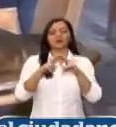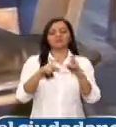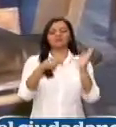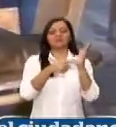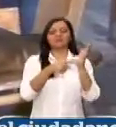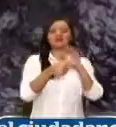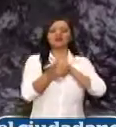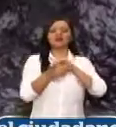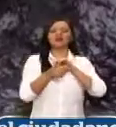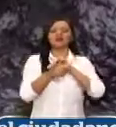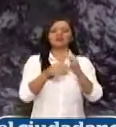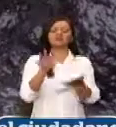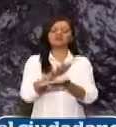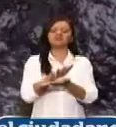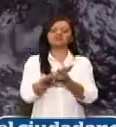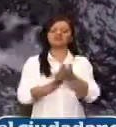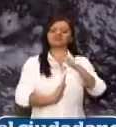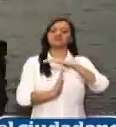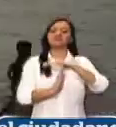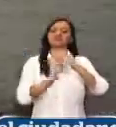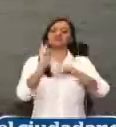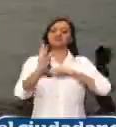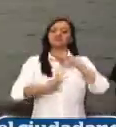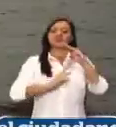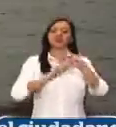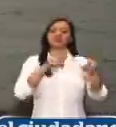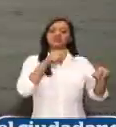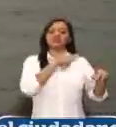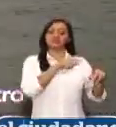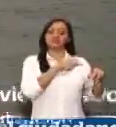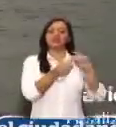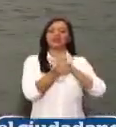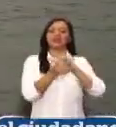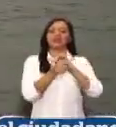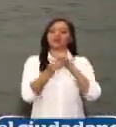uno de los lugares más pacíficos y seguros del mundo. Las Galápagos esperan por usted.